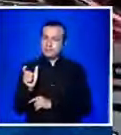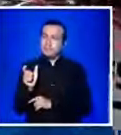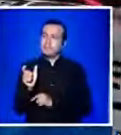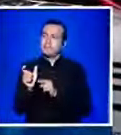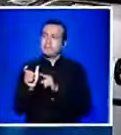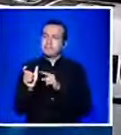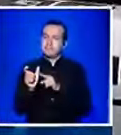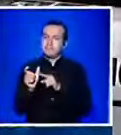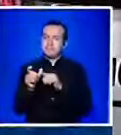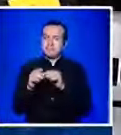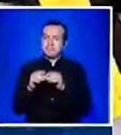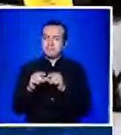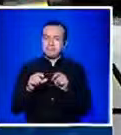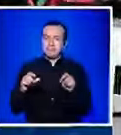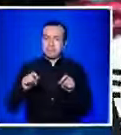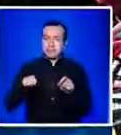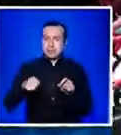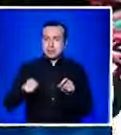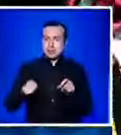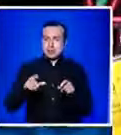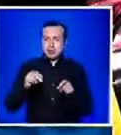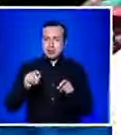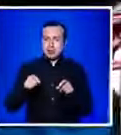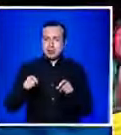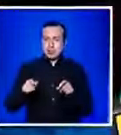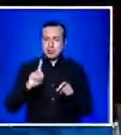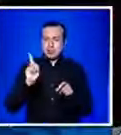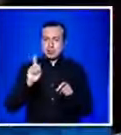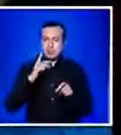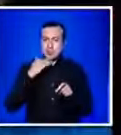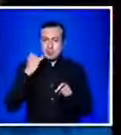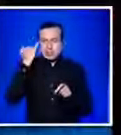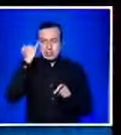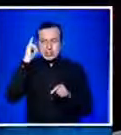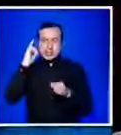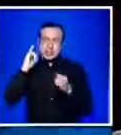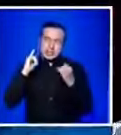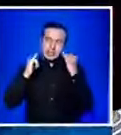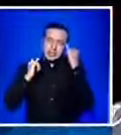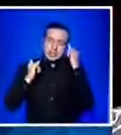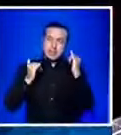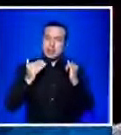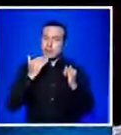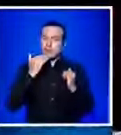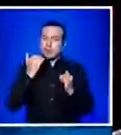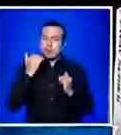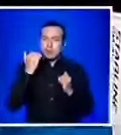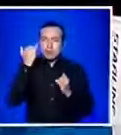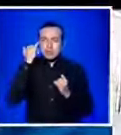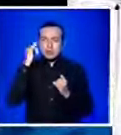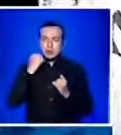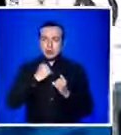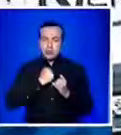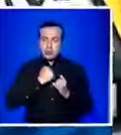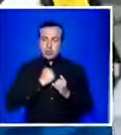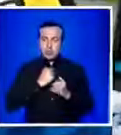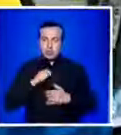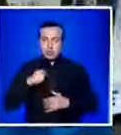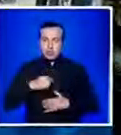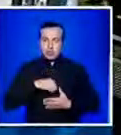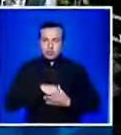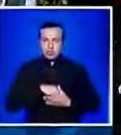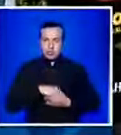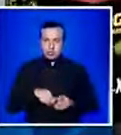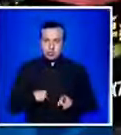tenga separadas incluso de las llaves, ¿no? Claro, eso hay que tener estratégicamente ubicado en cualquier parte de nosotros, llevarlo, ya